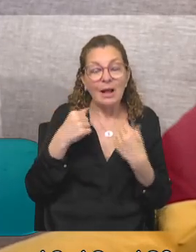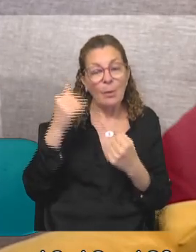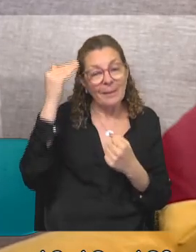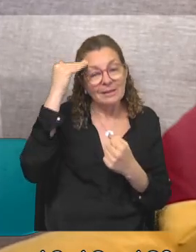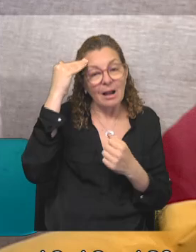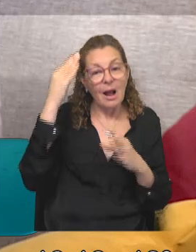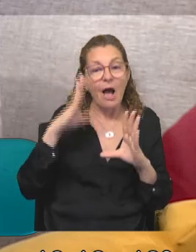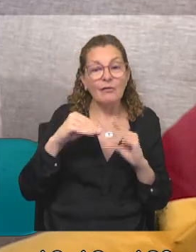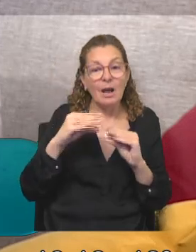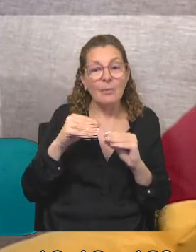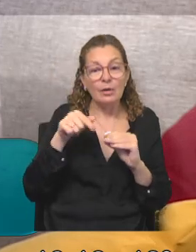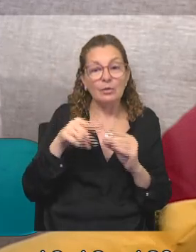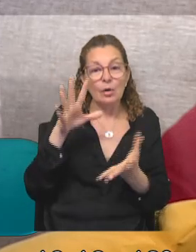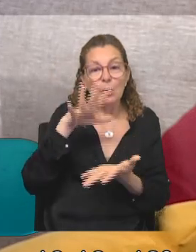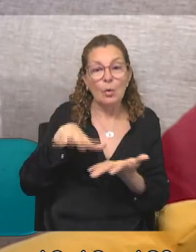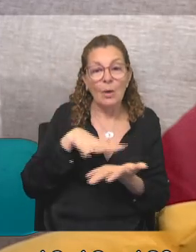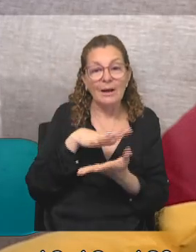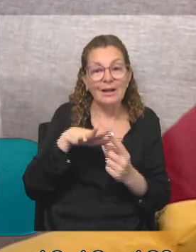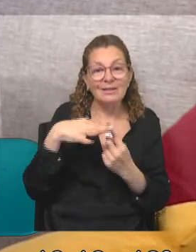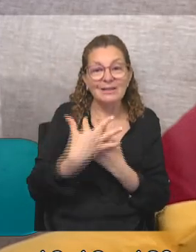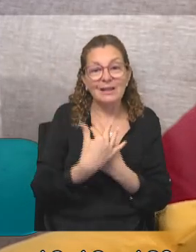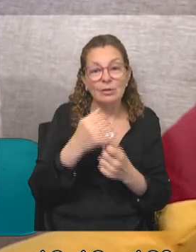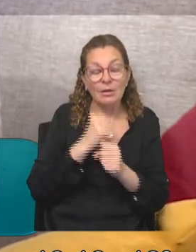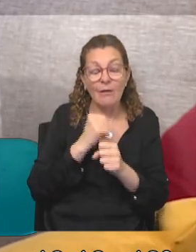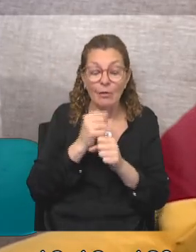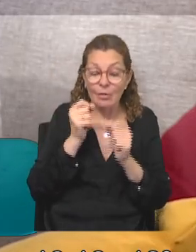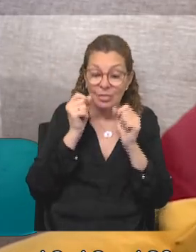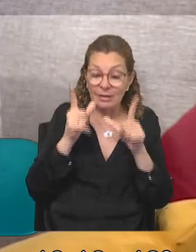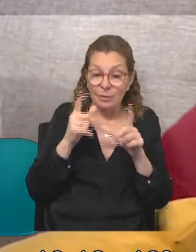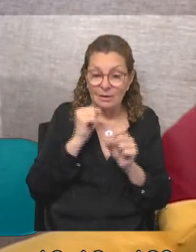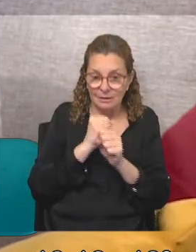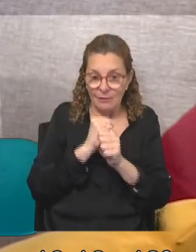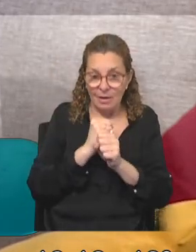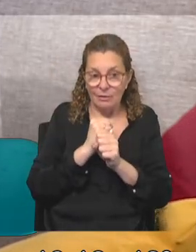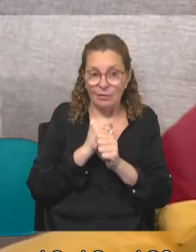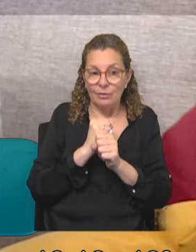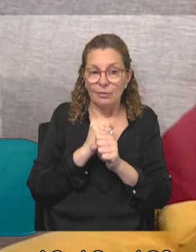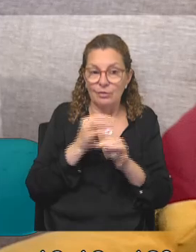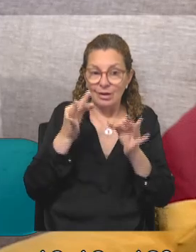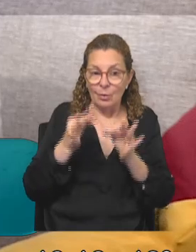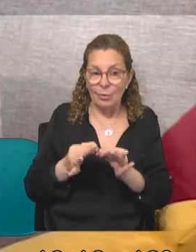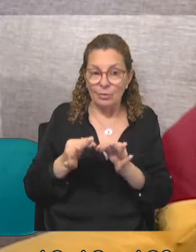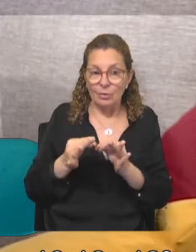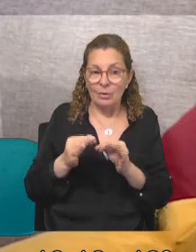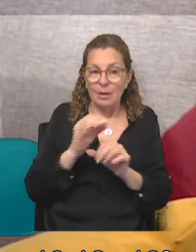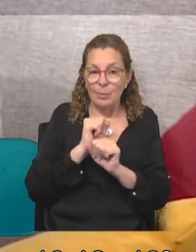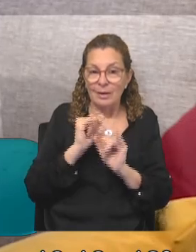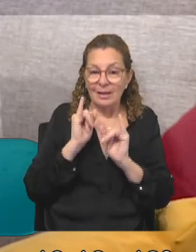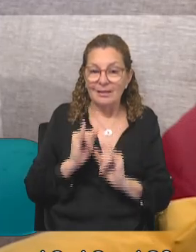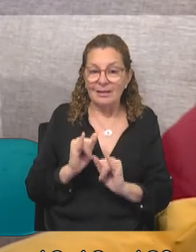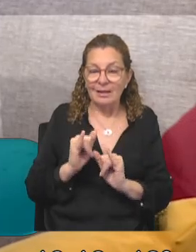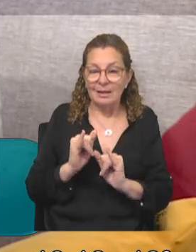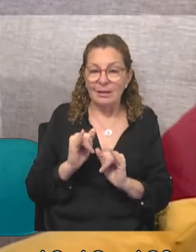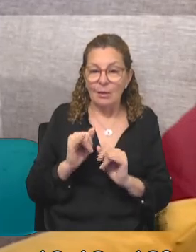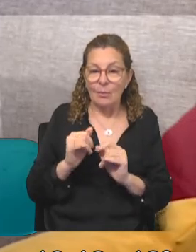salud mental en lugares, en contextos laborales, atender también a que nuestros trabajos sean contextos seguros, que habiliten también un